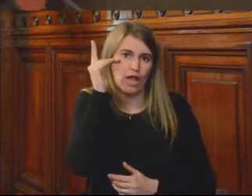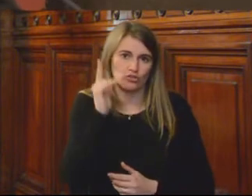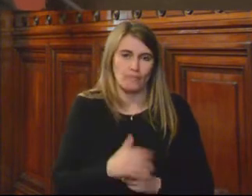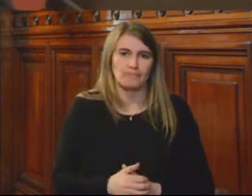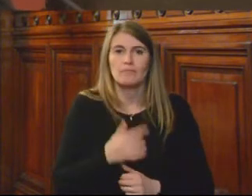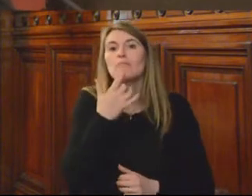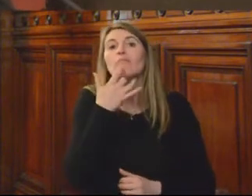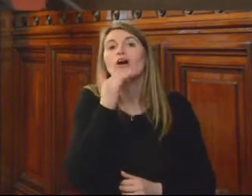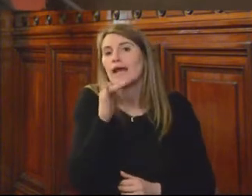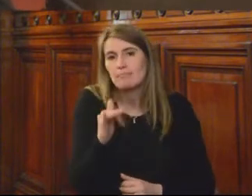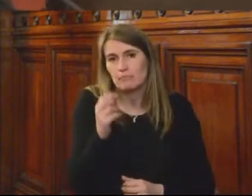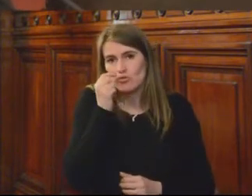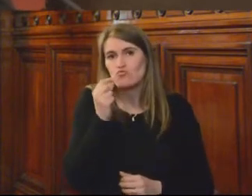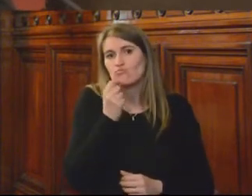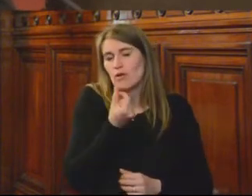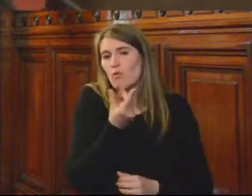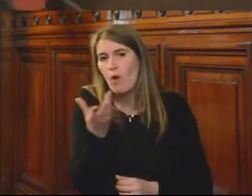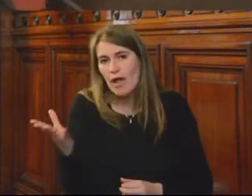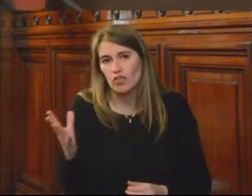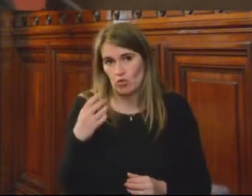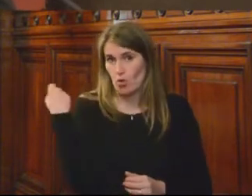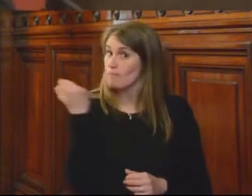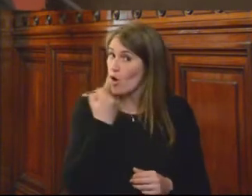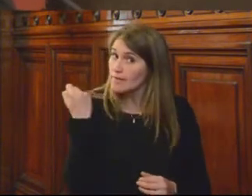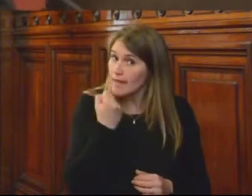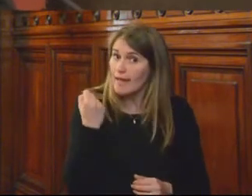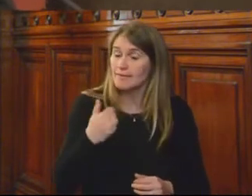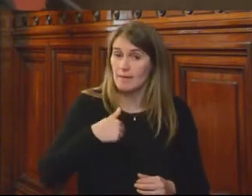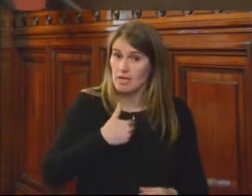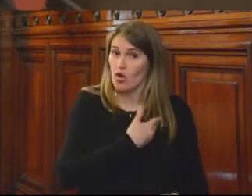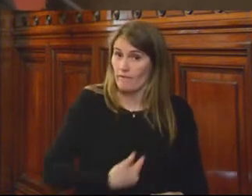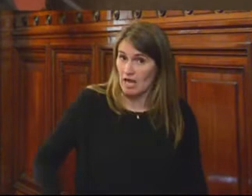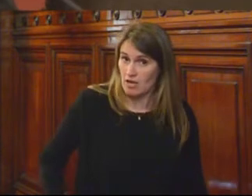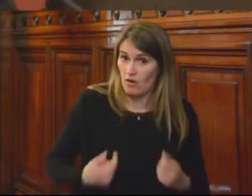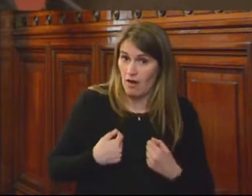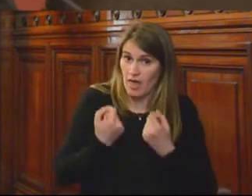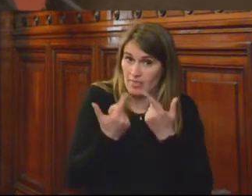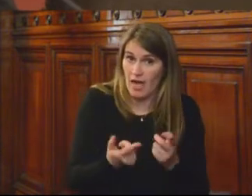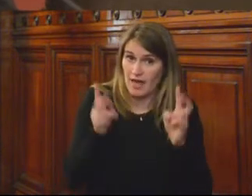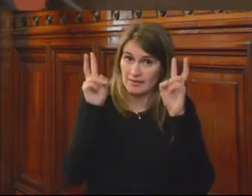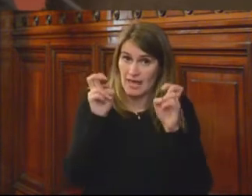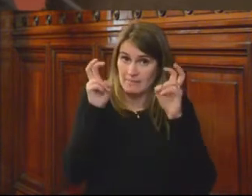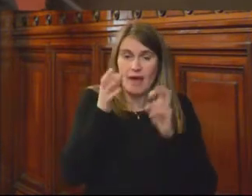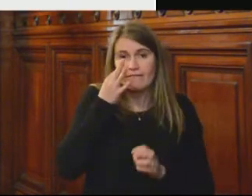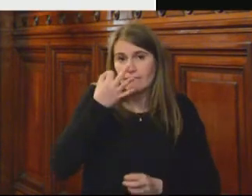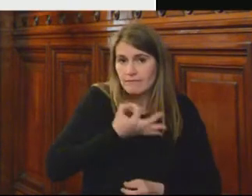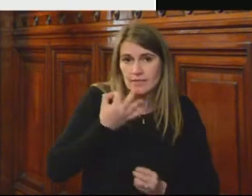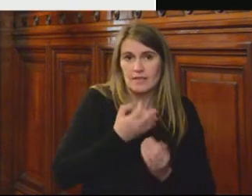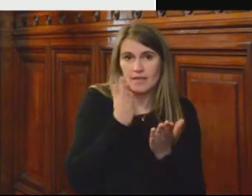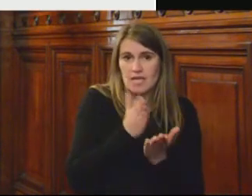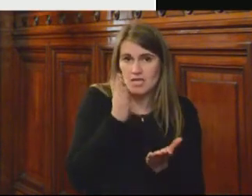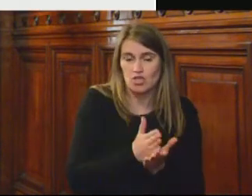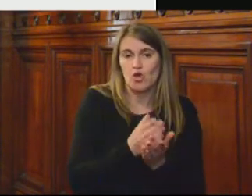cifra que permite ejemplificar la importancia que nuestro gobierno le otorga al tema de la garantía de los derechos económicos,